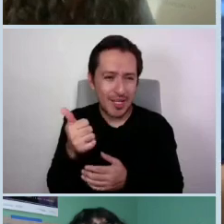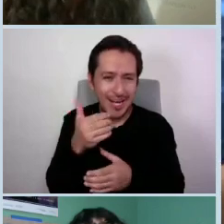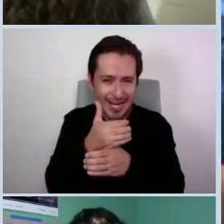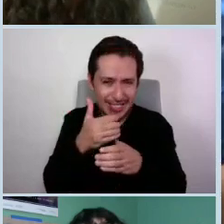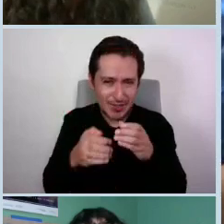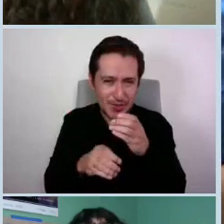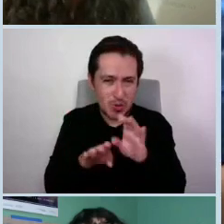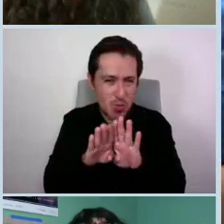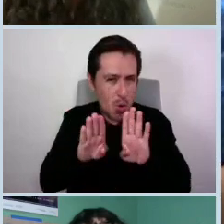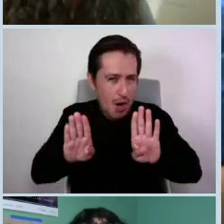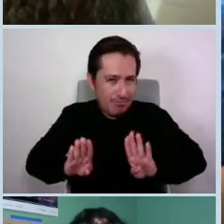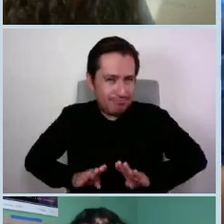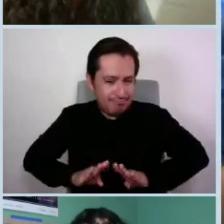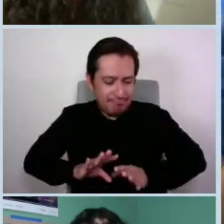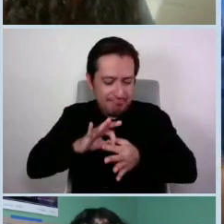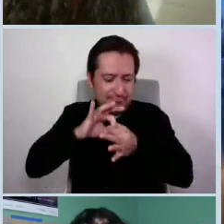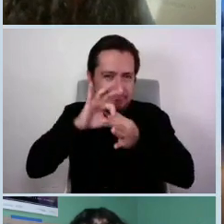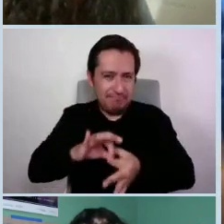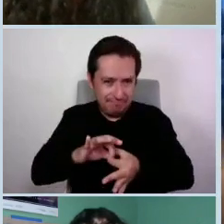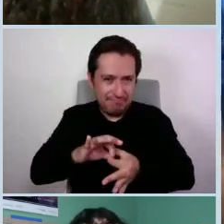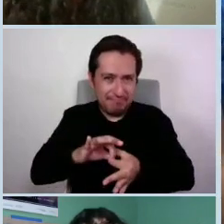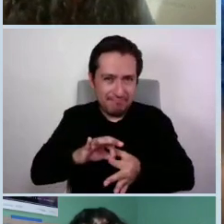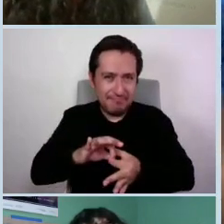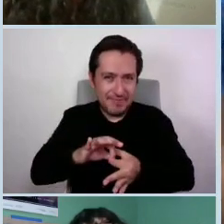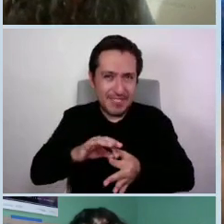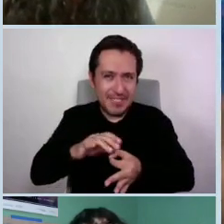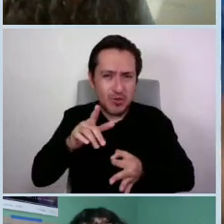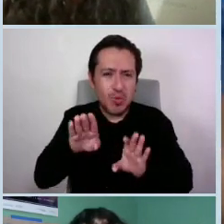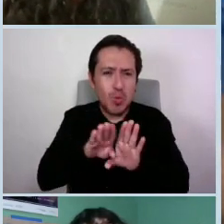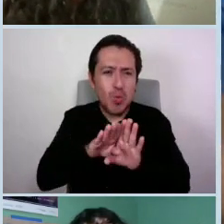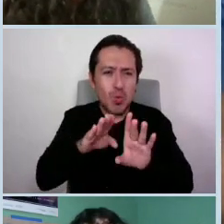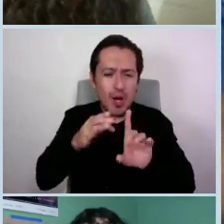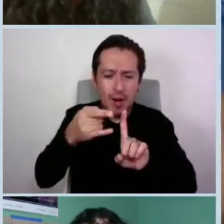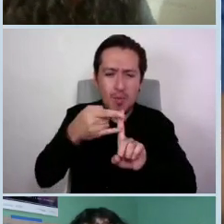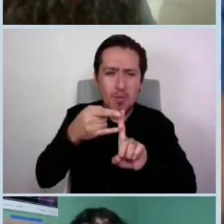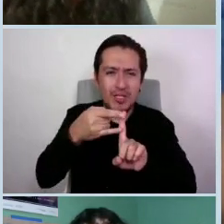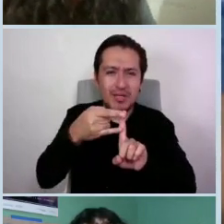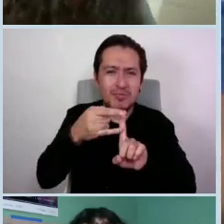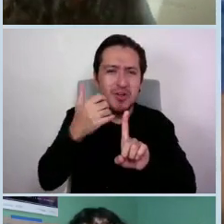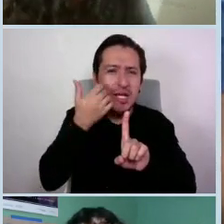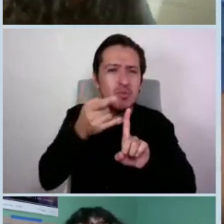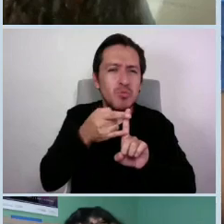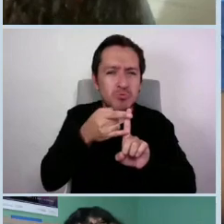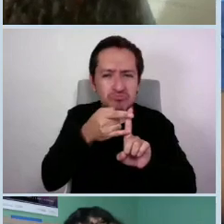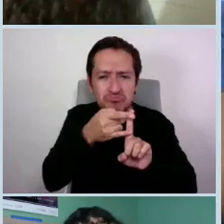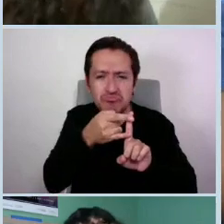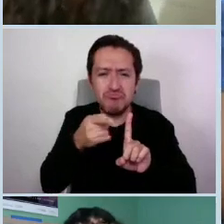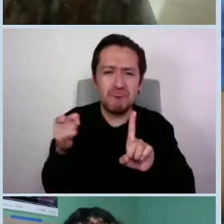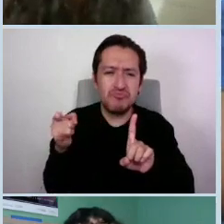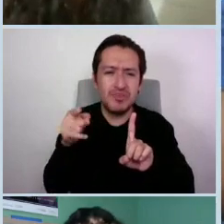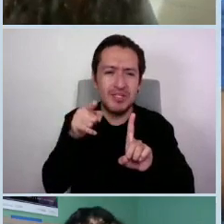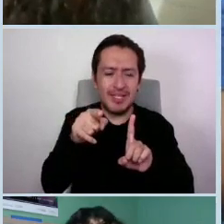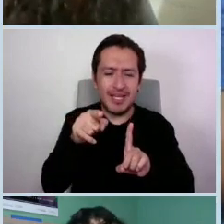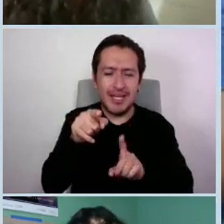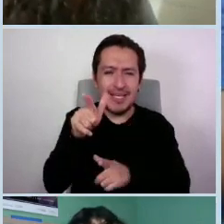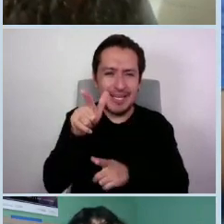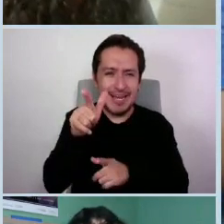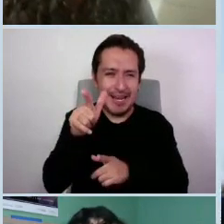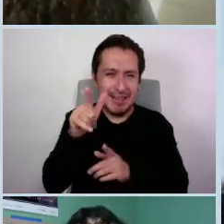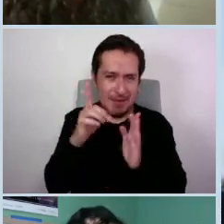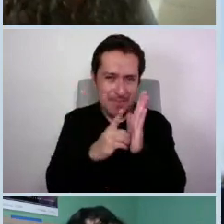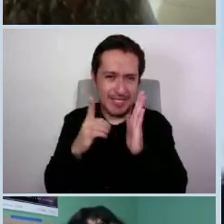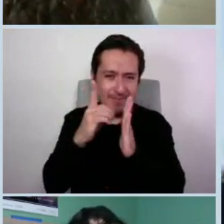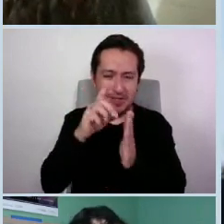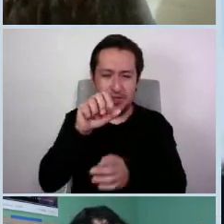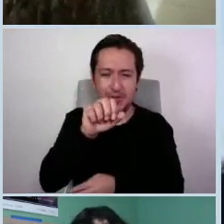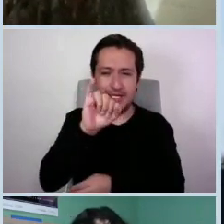apuntes que es una puerta por abrir nos reunimos en el departamento de Simón Franco que también formó parte de la